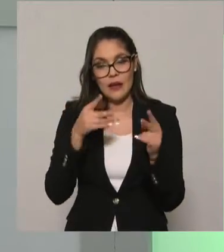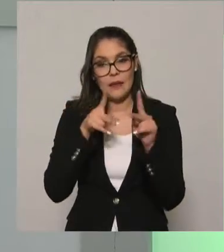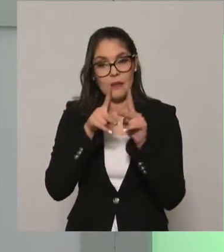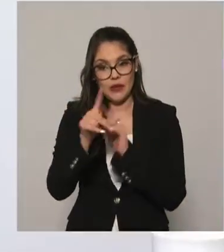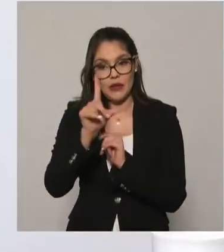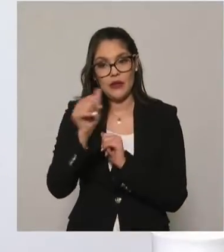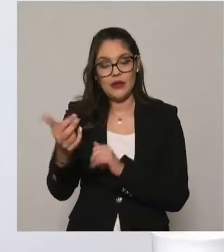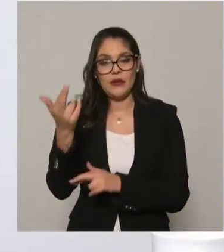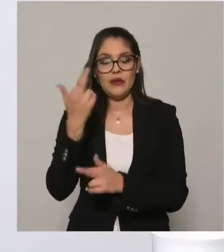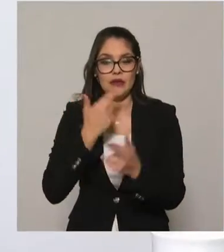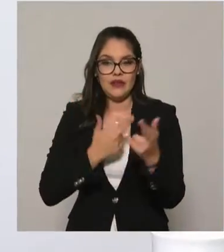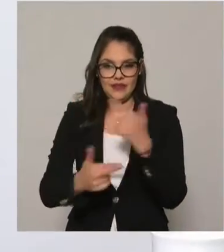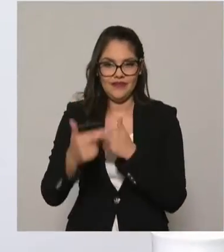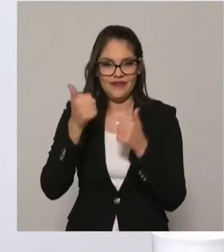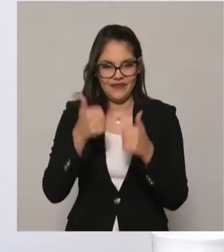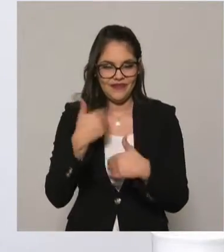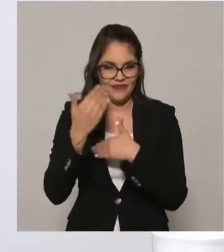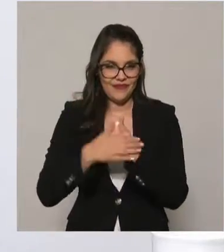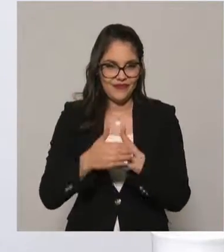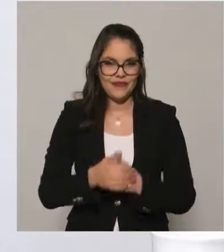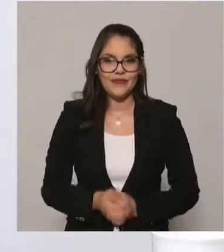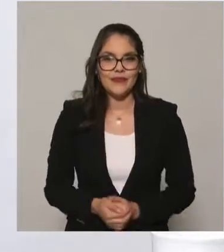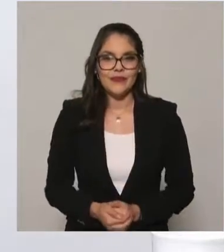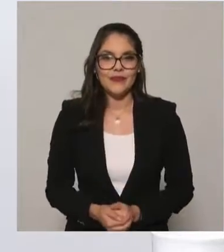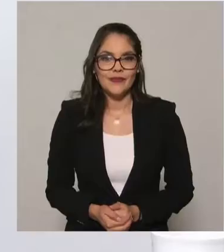y ya volvemos. Quédese con más. No se vaya.